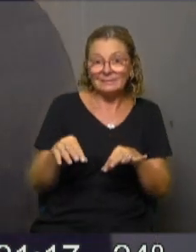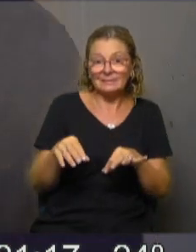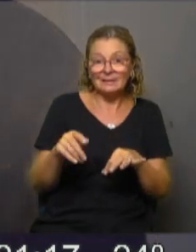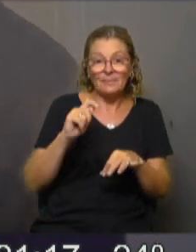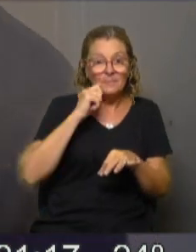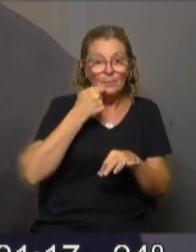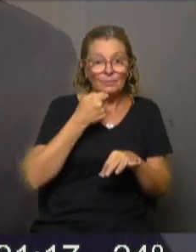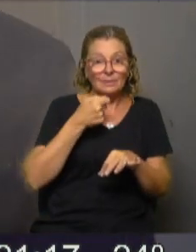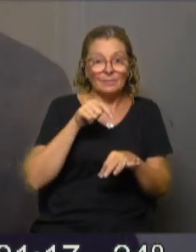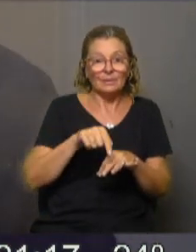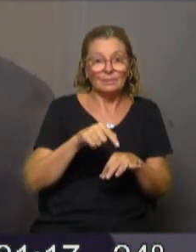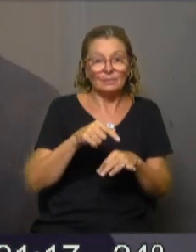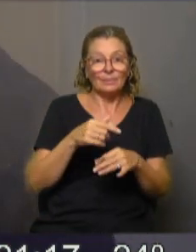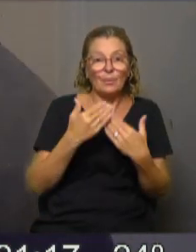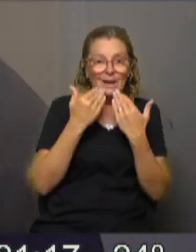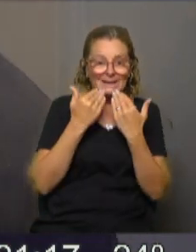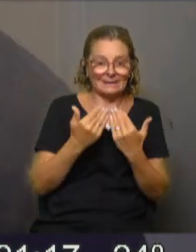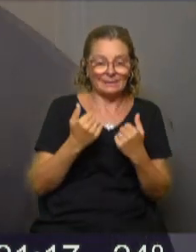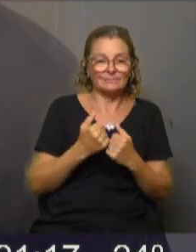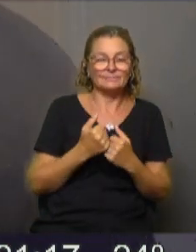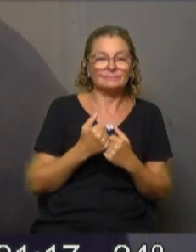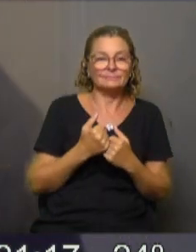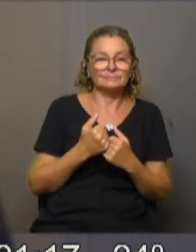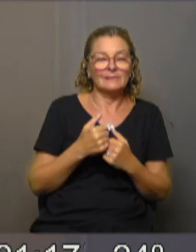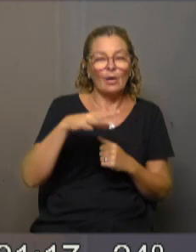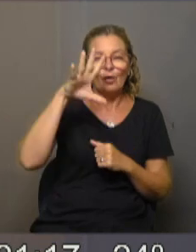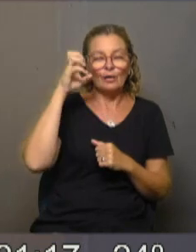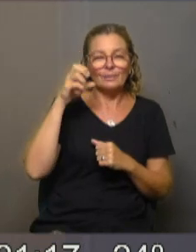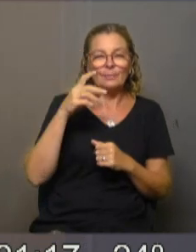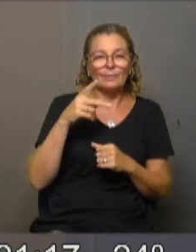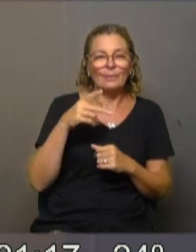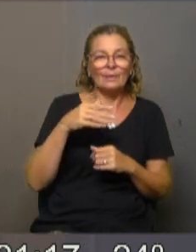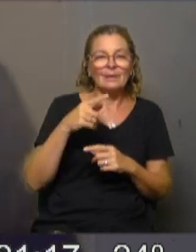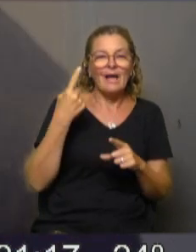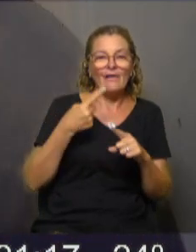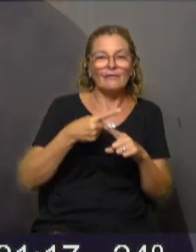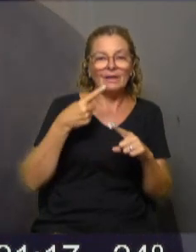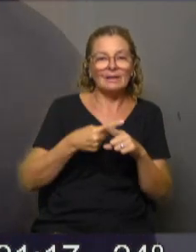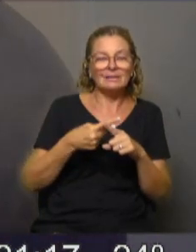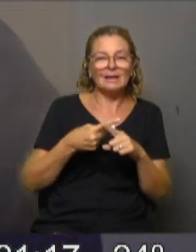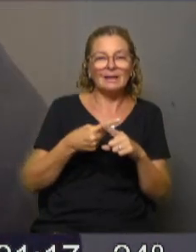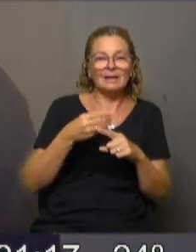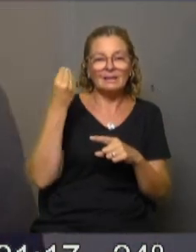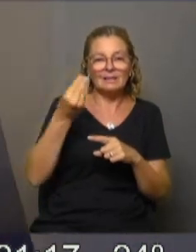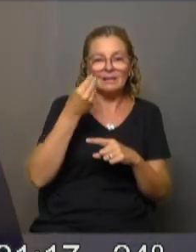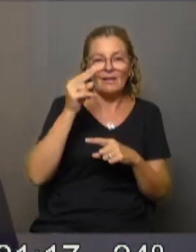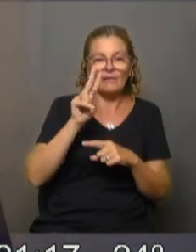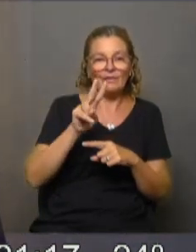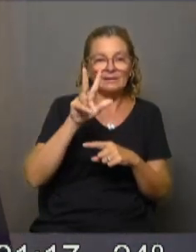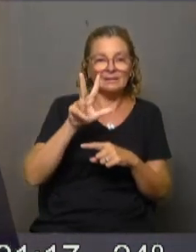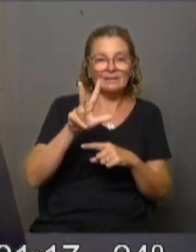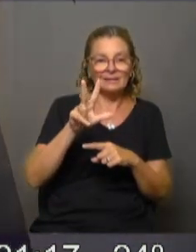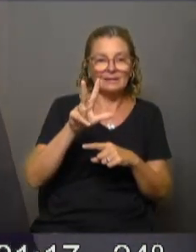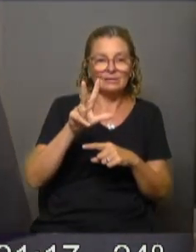que más te guste, pero ellos van a estar súper agradecidos. Bueno, recordemos entonces la dirección de la fiesta, recuerden, el sábado